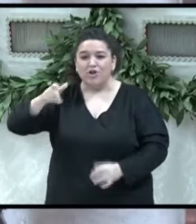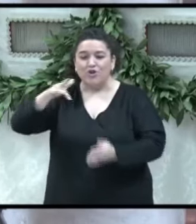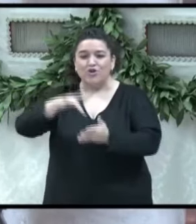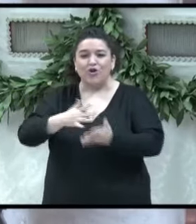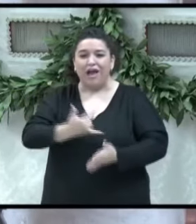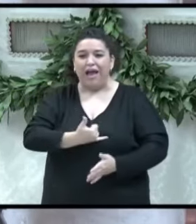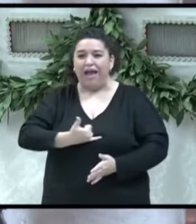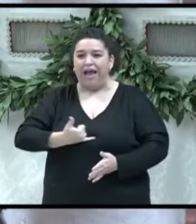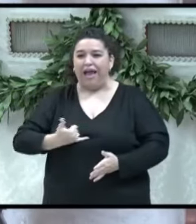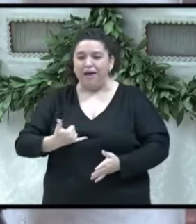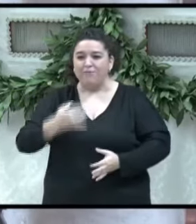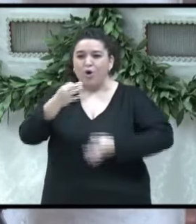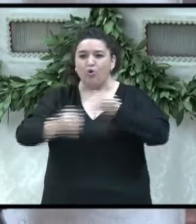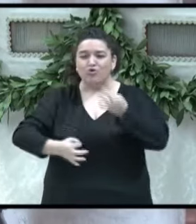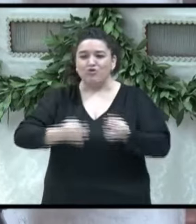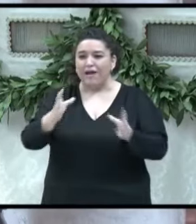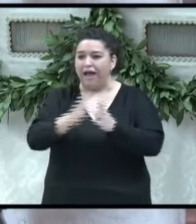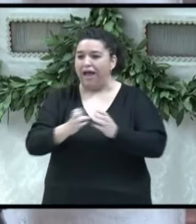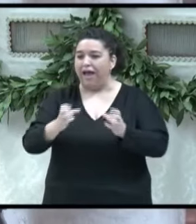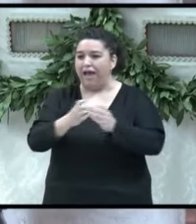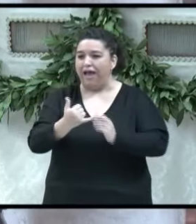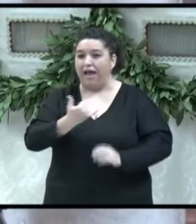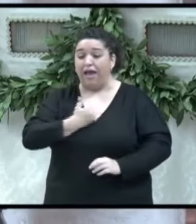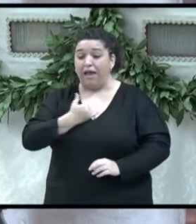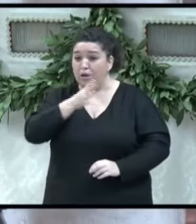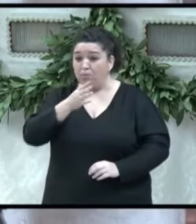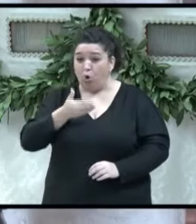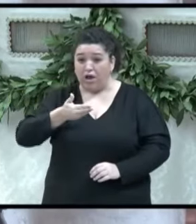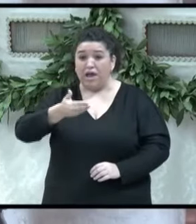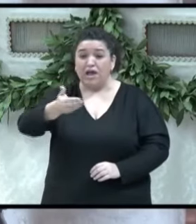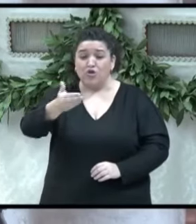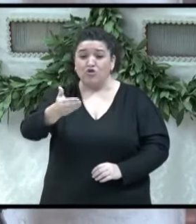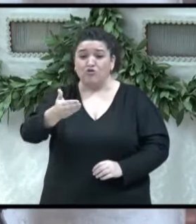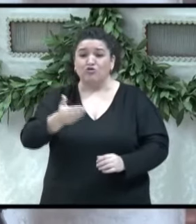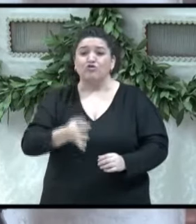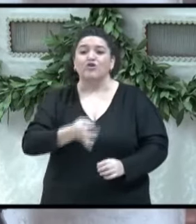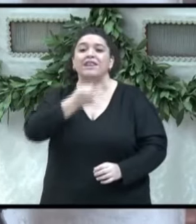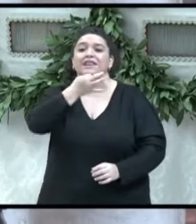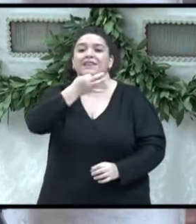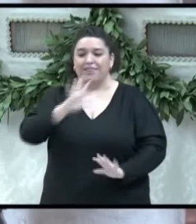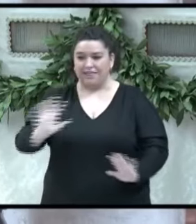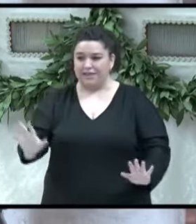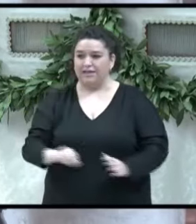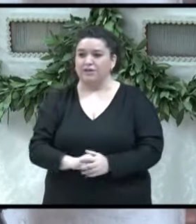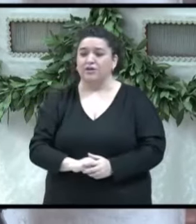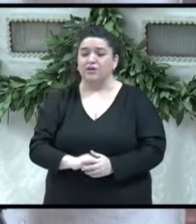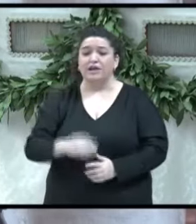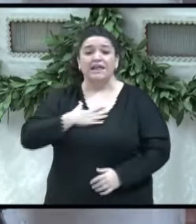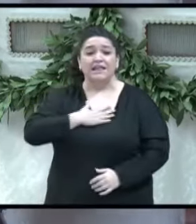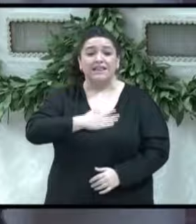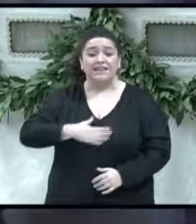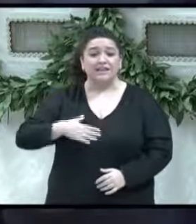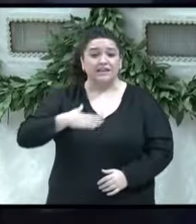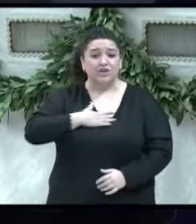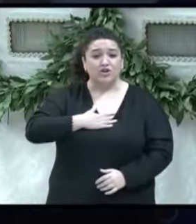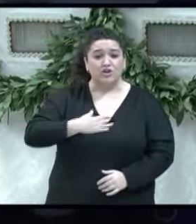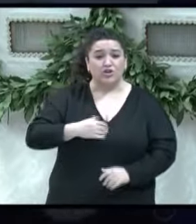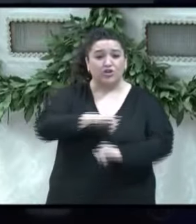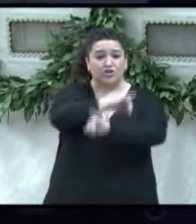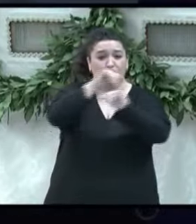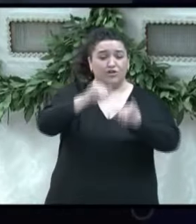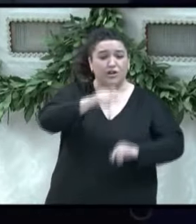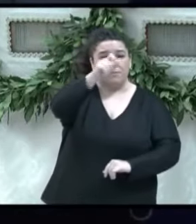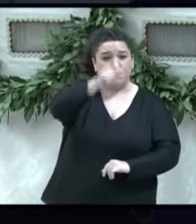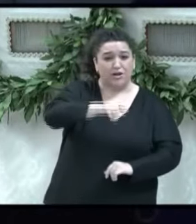sed de la justicia porque ellos quedarán saciados dichosos los